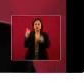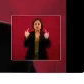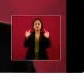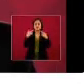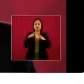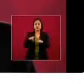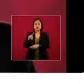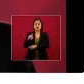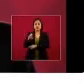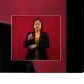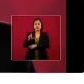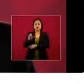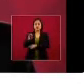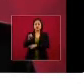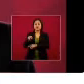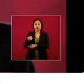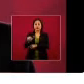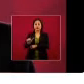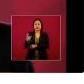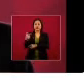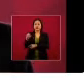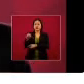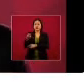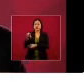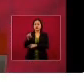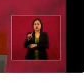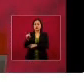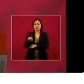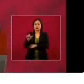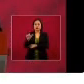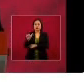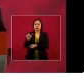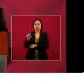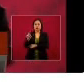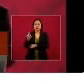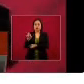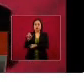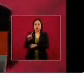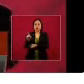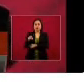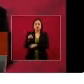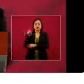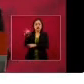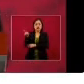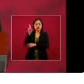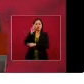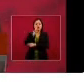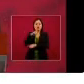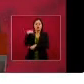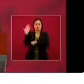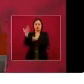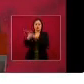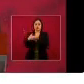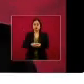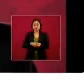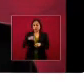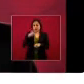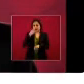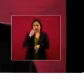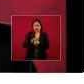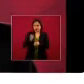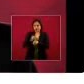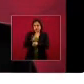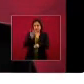del fin a gómez quien antes era la ex candidata a la gubernatura del estado de méxico cuando ganó el